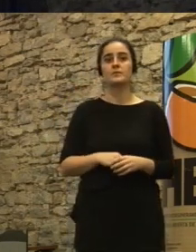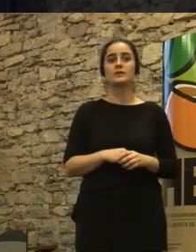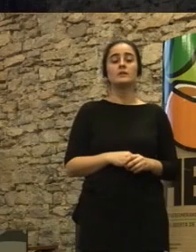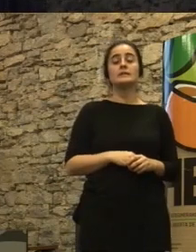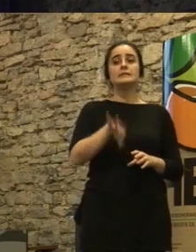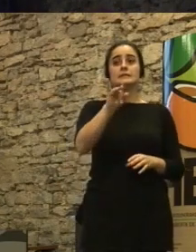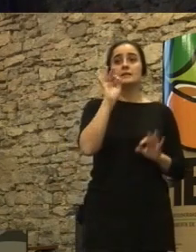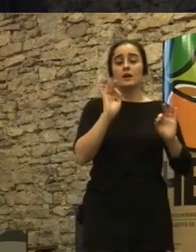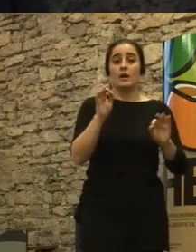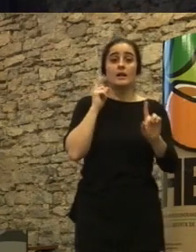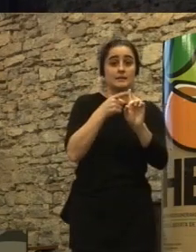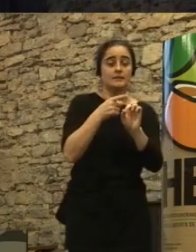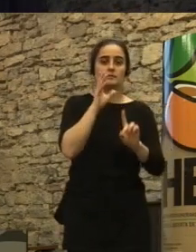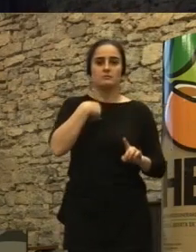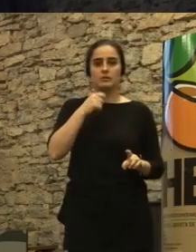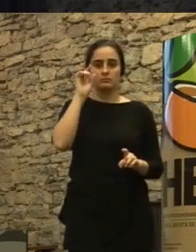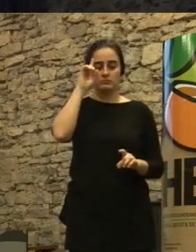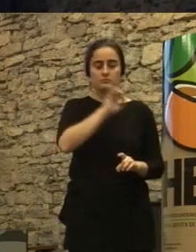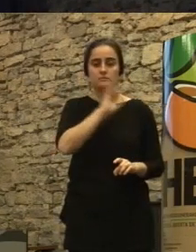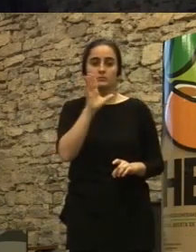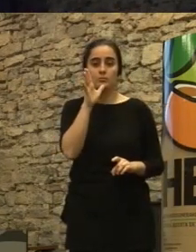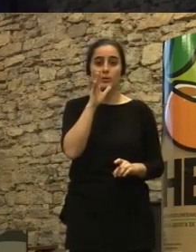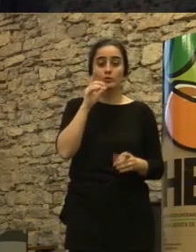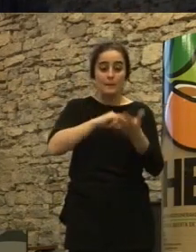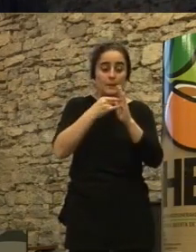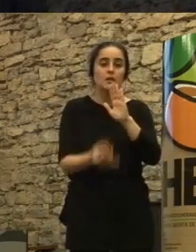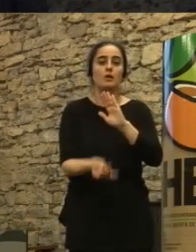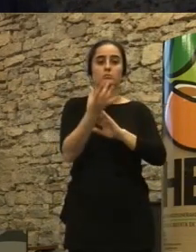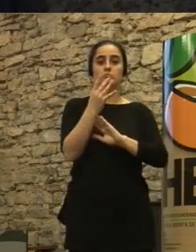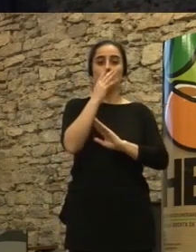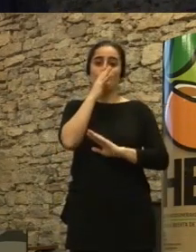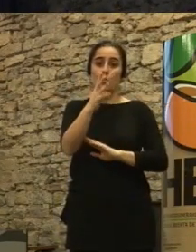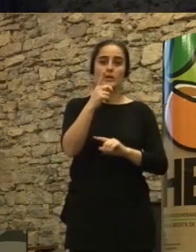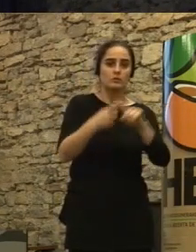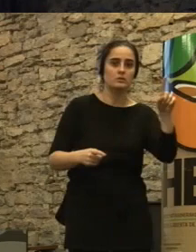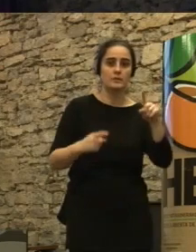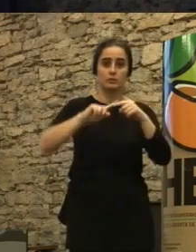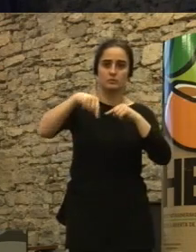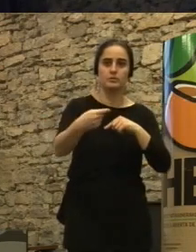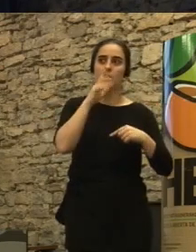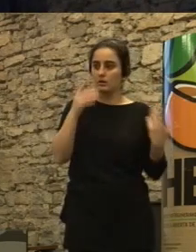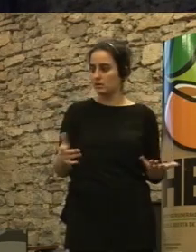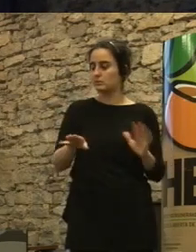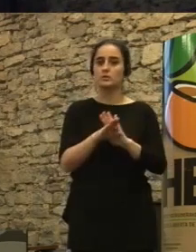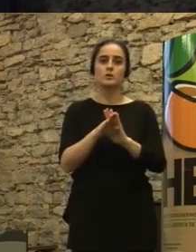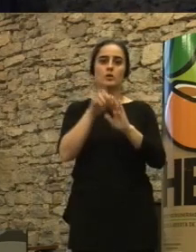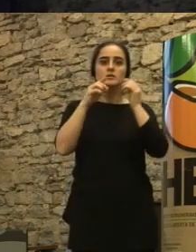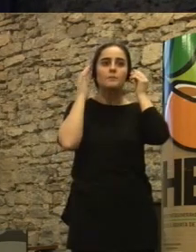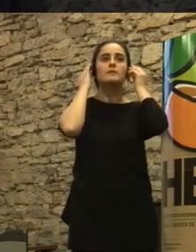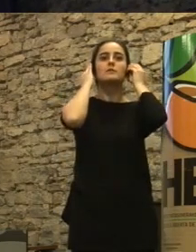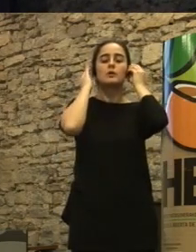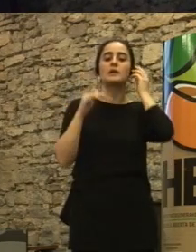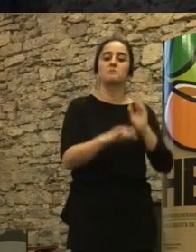lo que busca, y a mí me alucina que 4 años y medio después de sacar el proyecto pues siga teniendo estos espacios en los que seguir